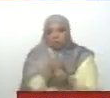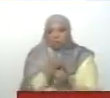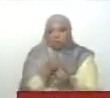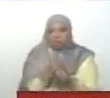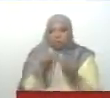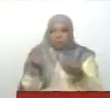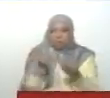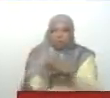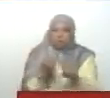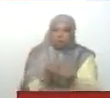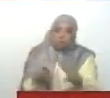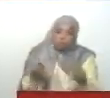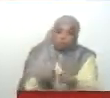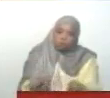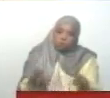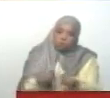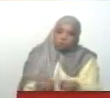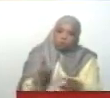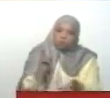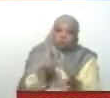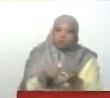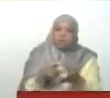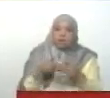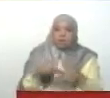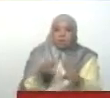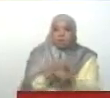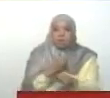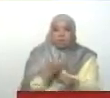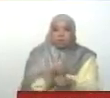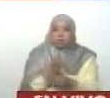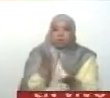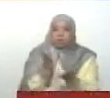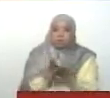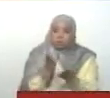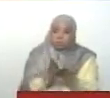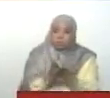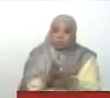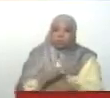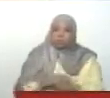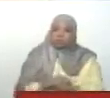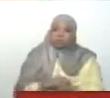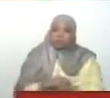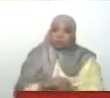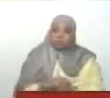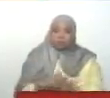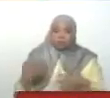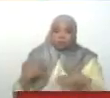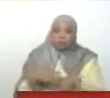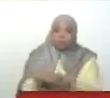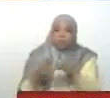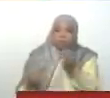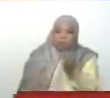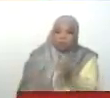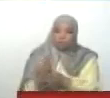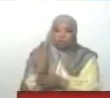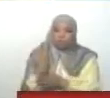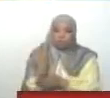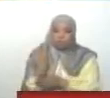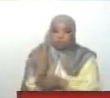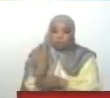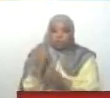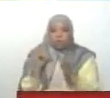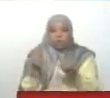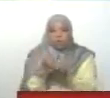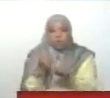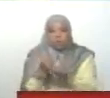ahí empezó mi formación, la parte teórica con el 4, de parte de uno de los integrantes fundadores. Y ahí